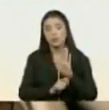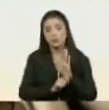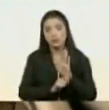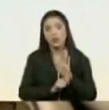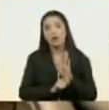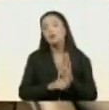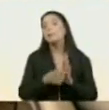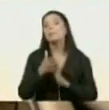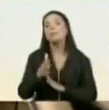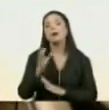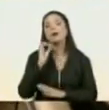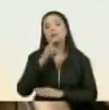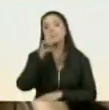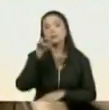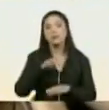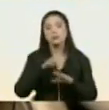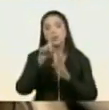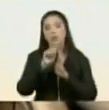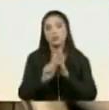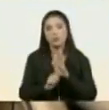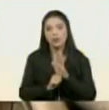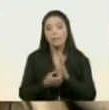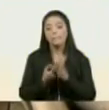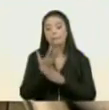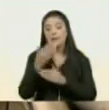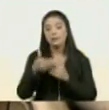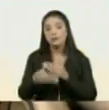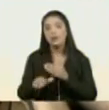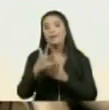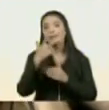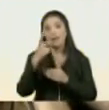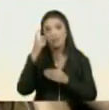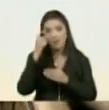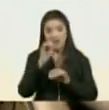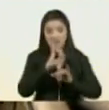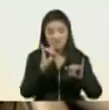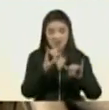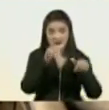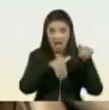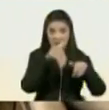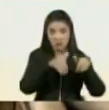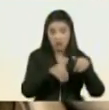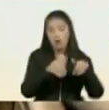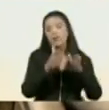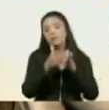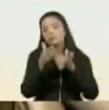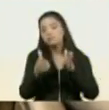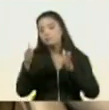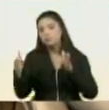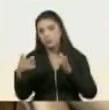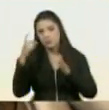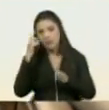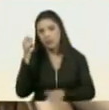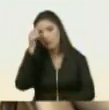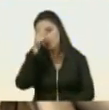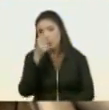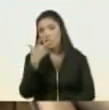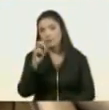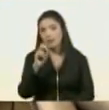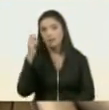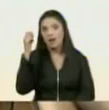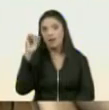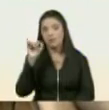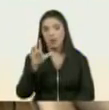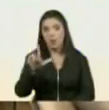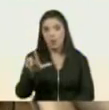la Asamblea Nacional Constituyente, que se instalará 3 días después del domingo 30 de julio cuando sea